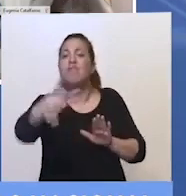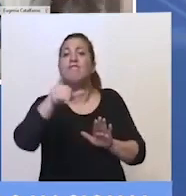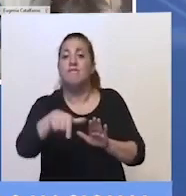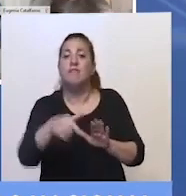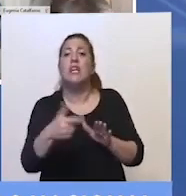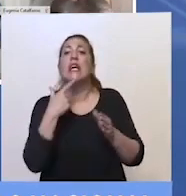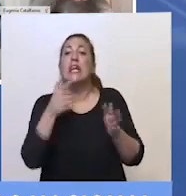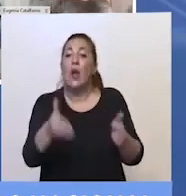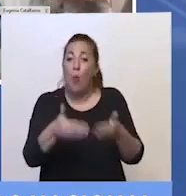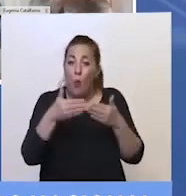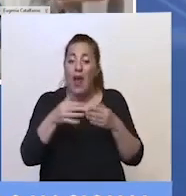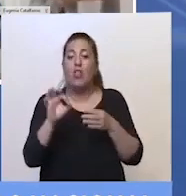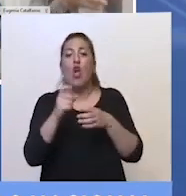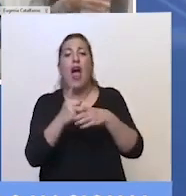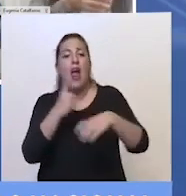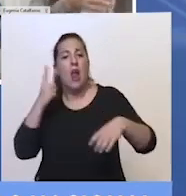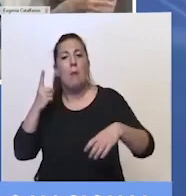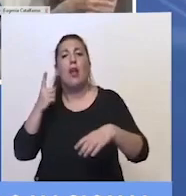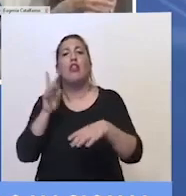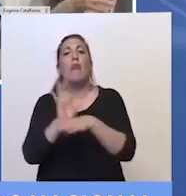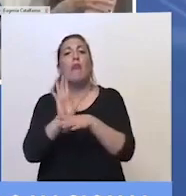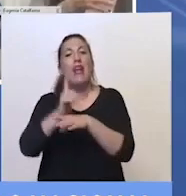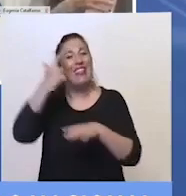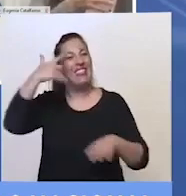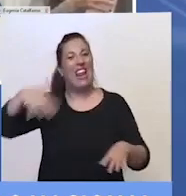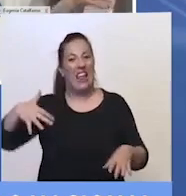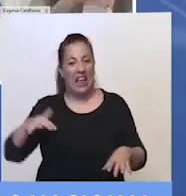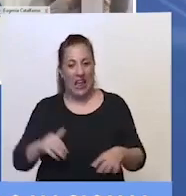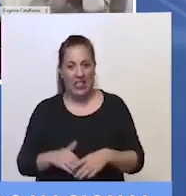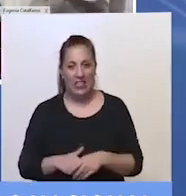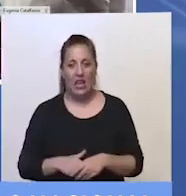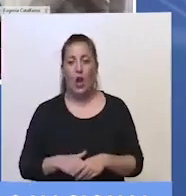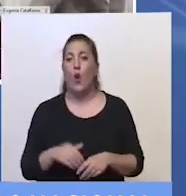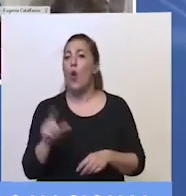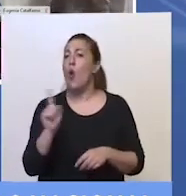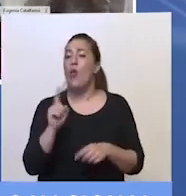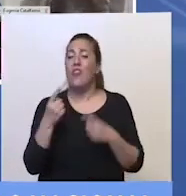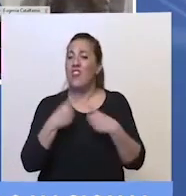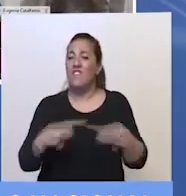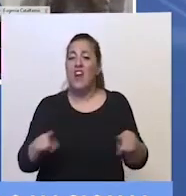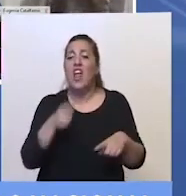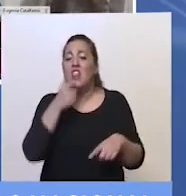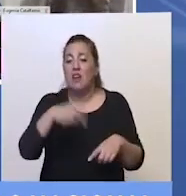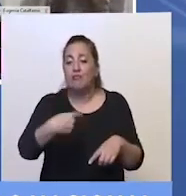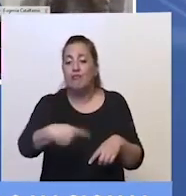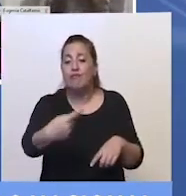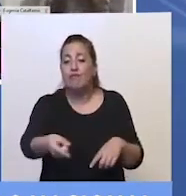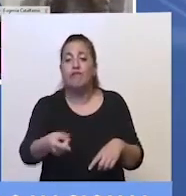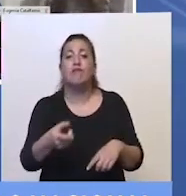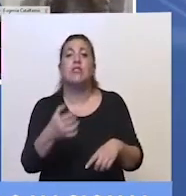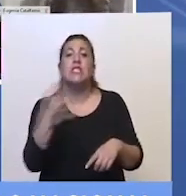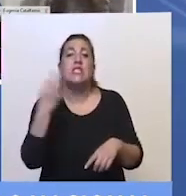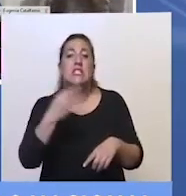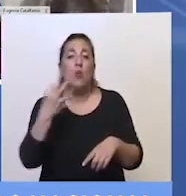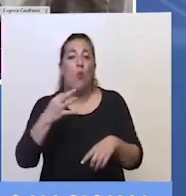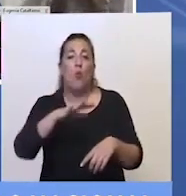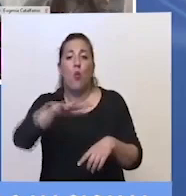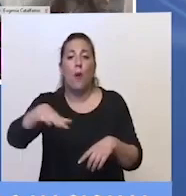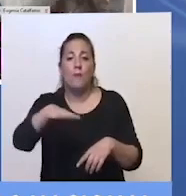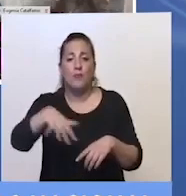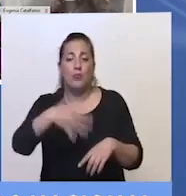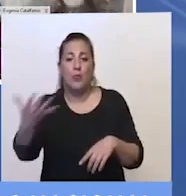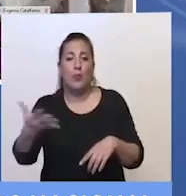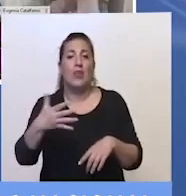la cuarentena o el aislamiento inteligente. No es lo mismo el tratamiento que va a tener en los próximos días seguramente el AMBA, donde ya